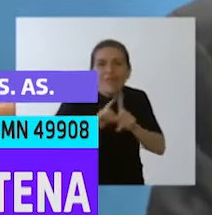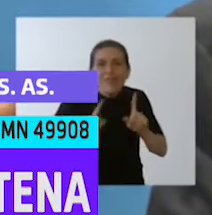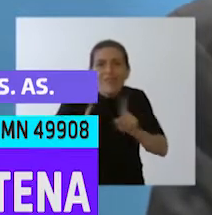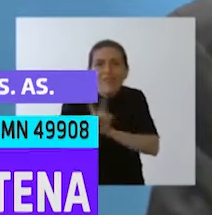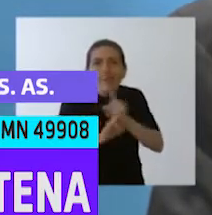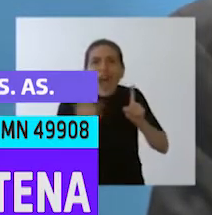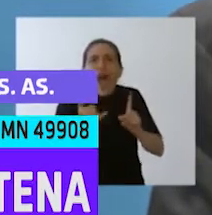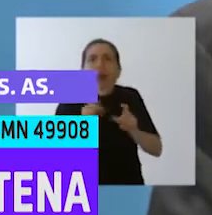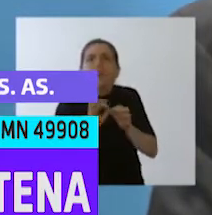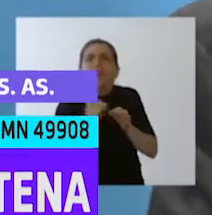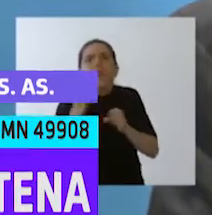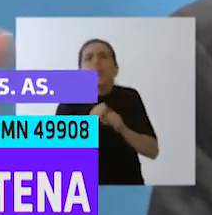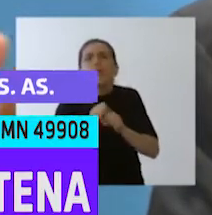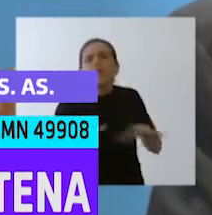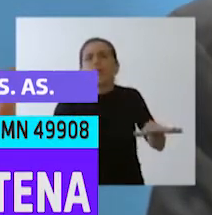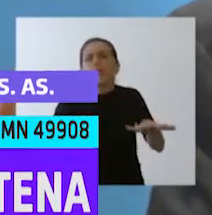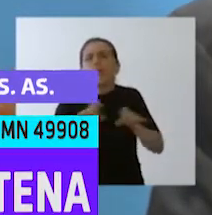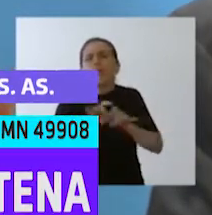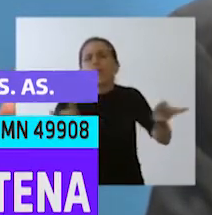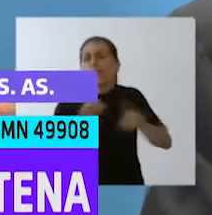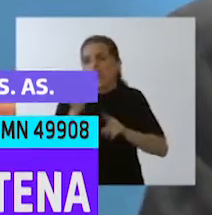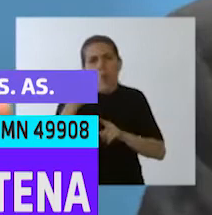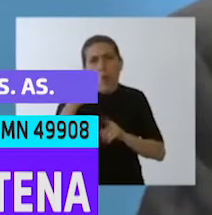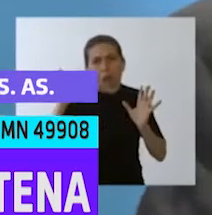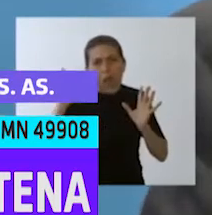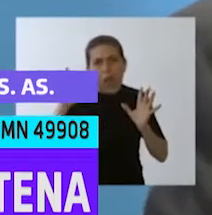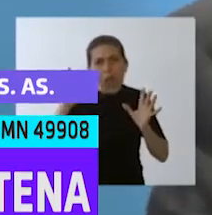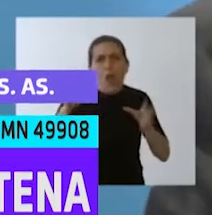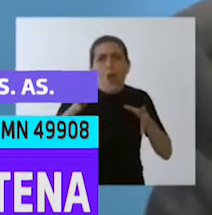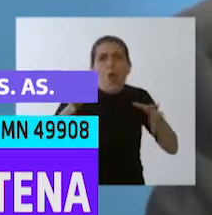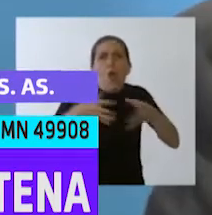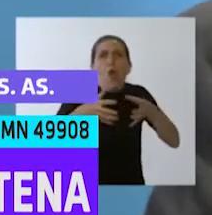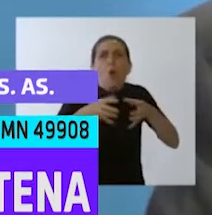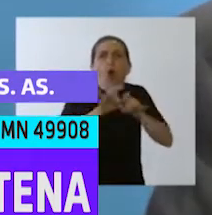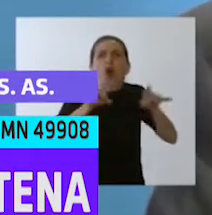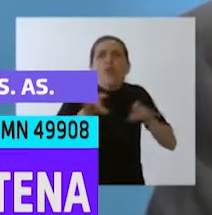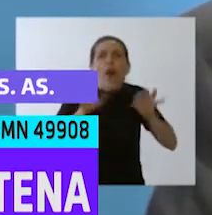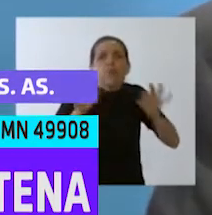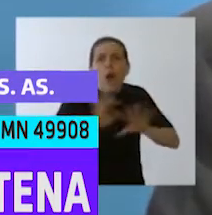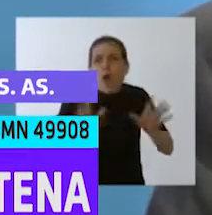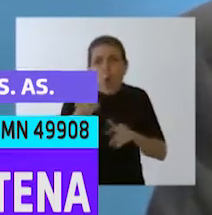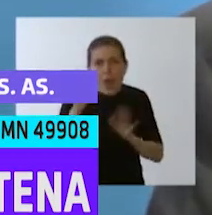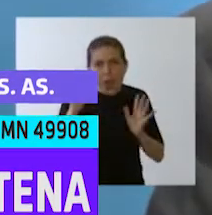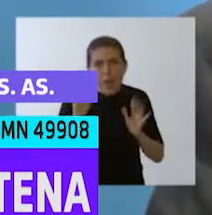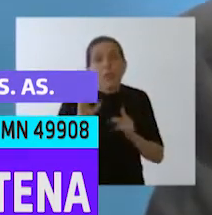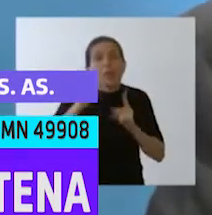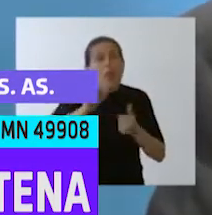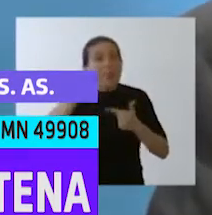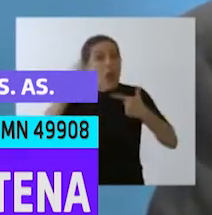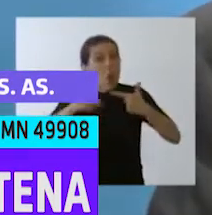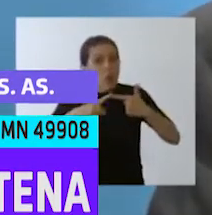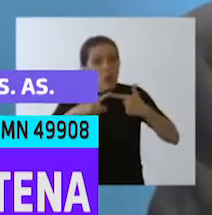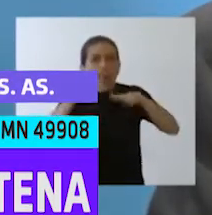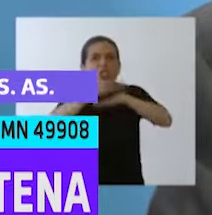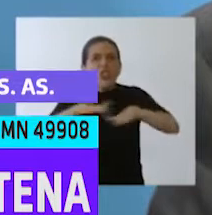creo que va a ser importante que estas definiciones del Ministerio de Salud y del presidente un poco sea